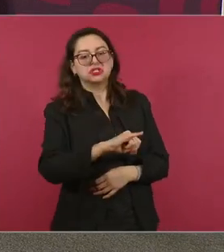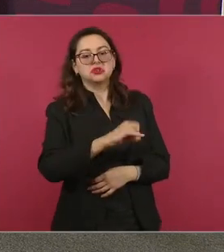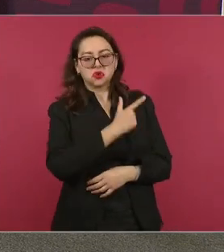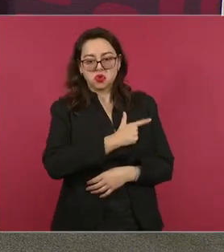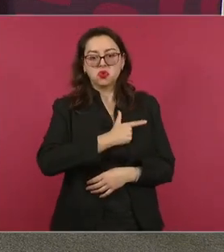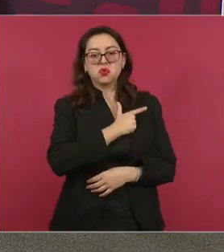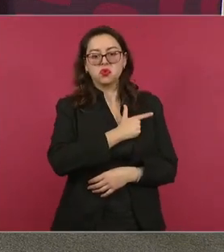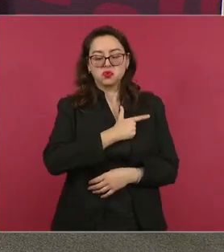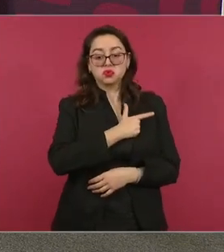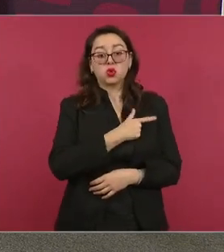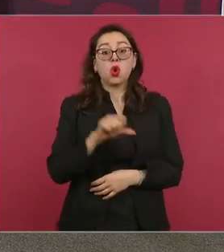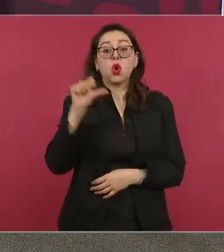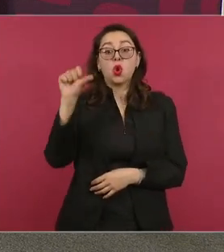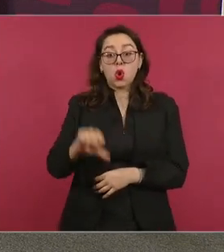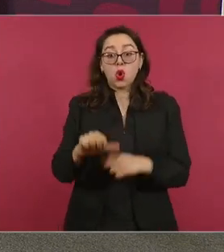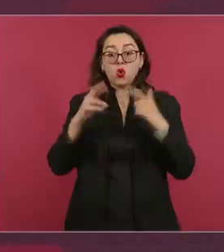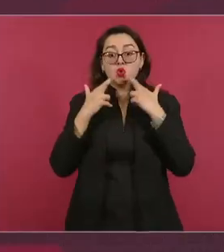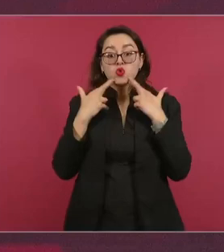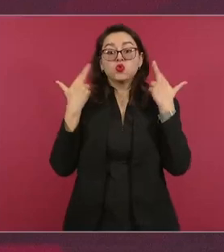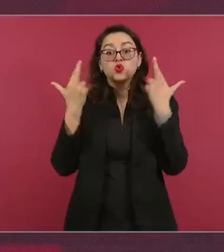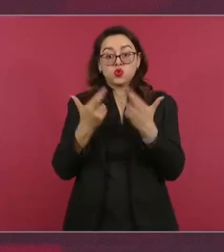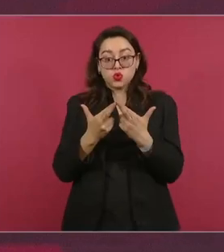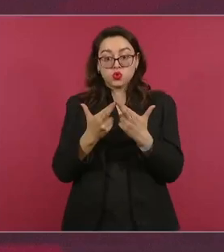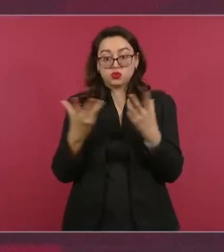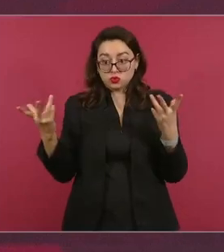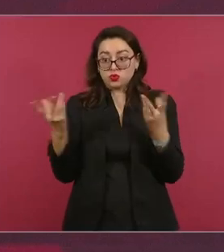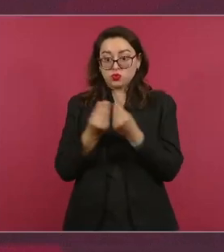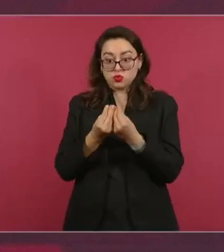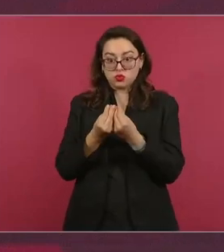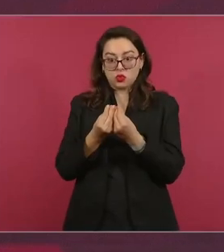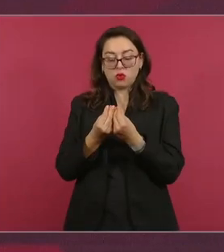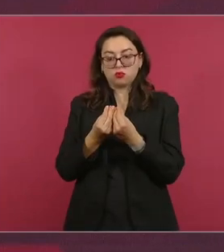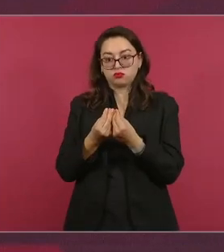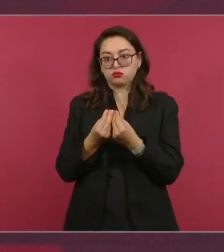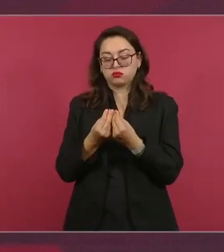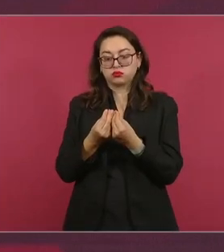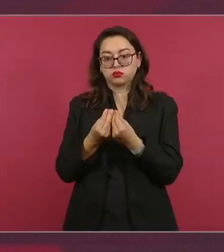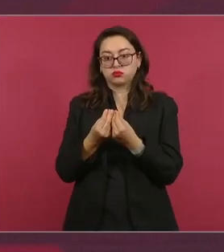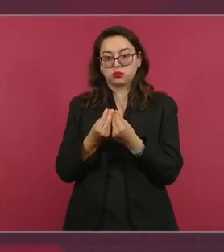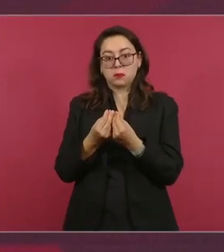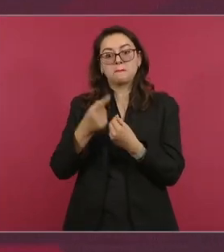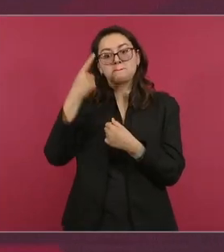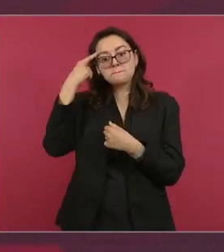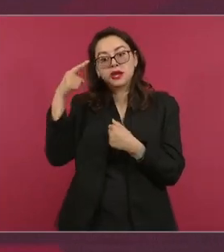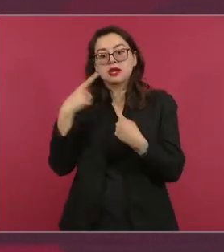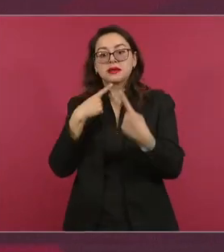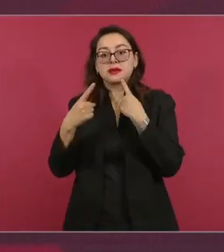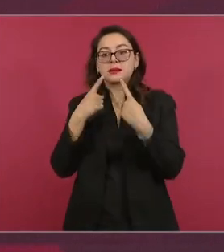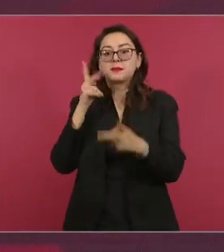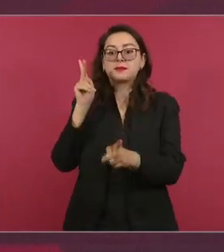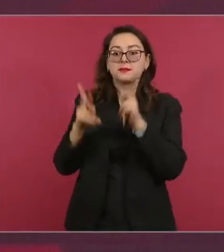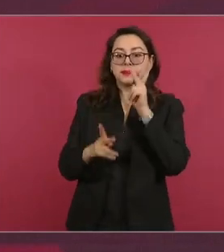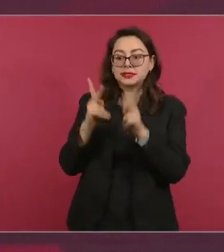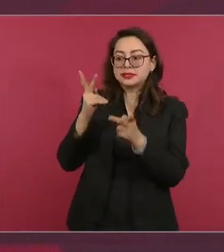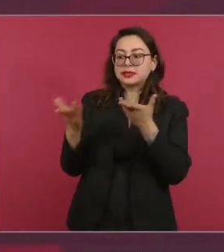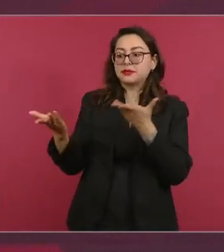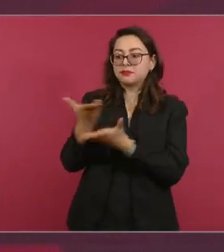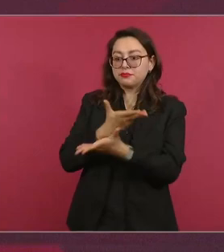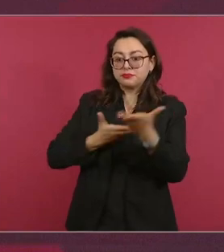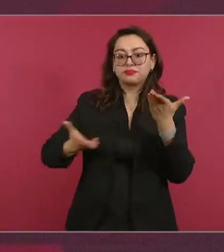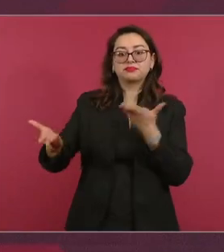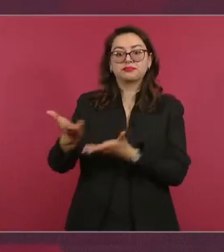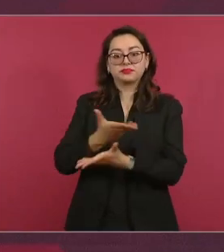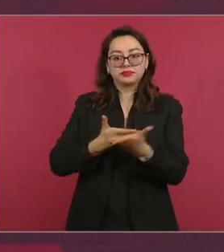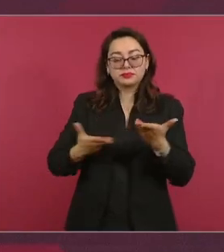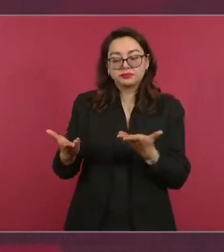y hoy voy a tener una reunión, no con todos, sino con un grupo, para que ellos a la vez